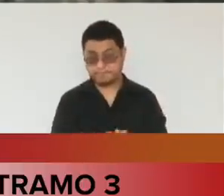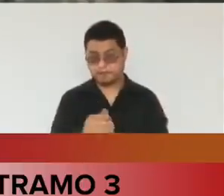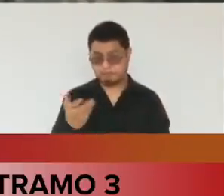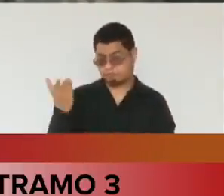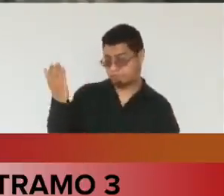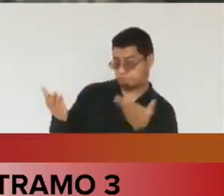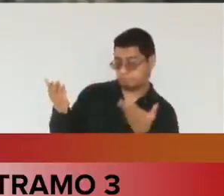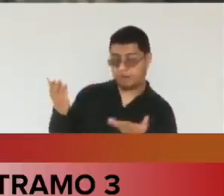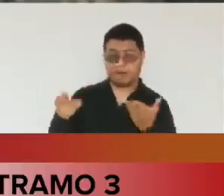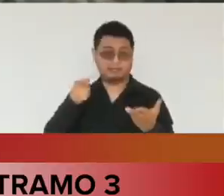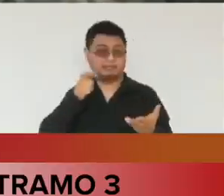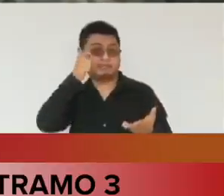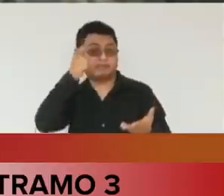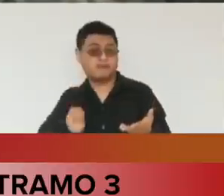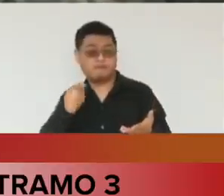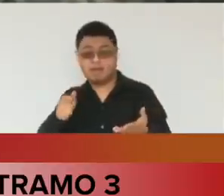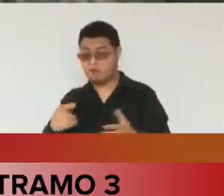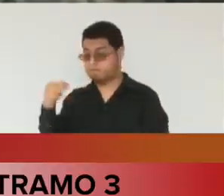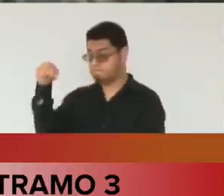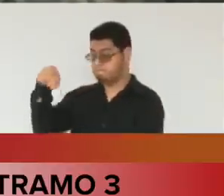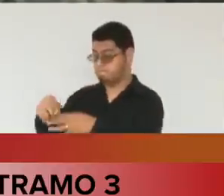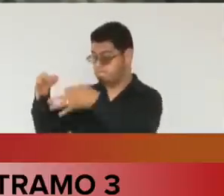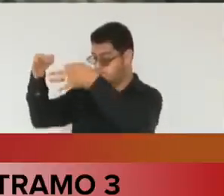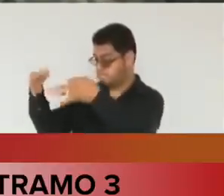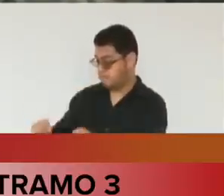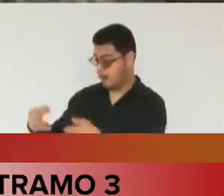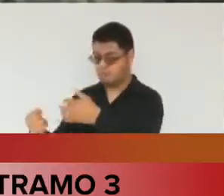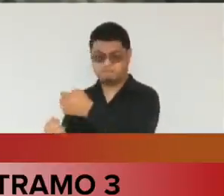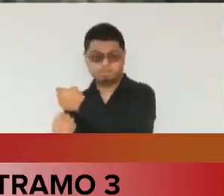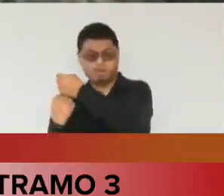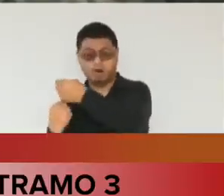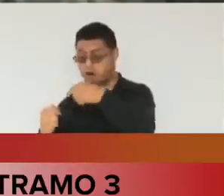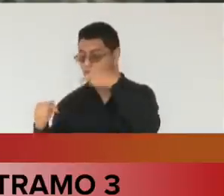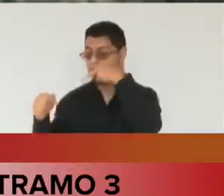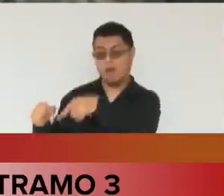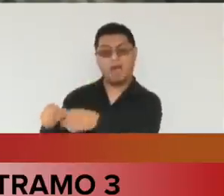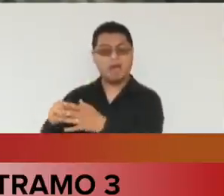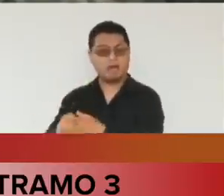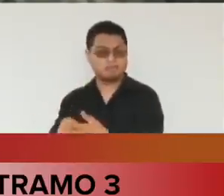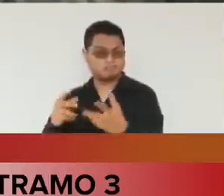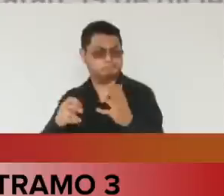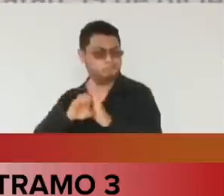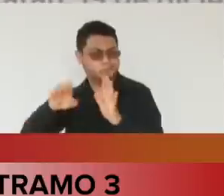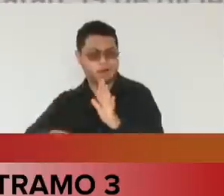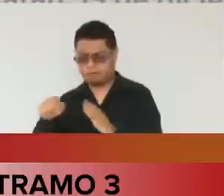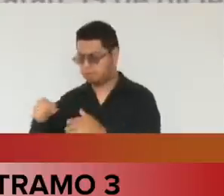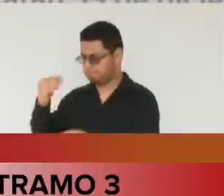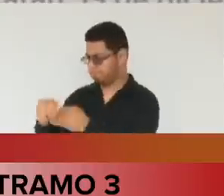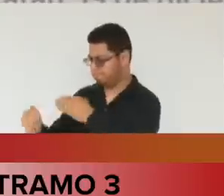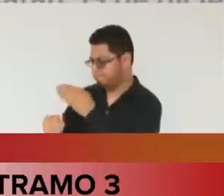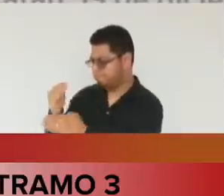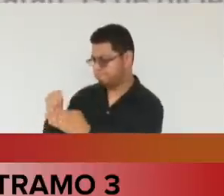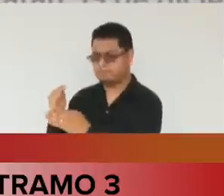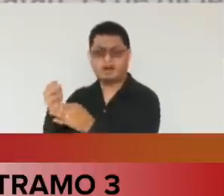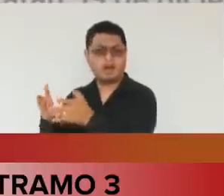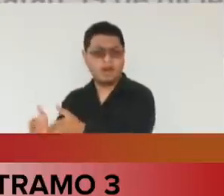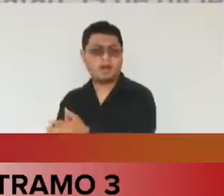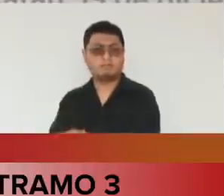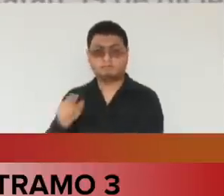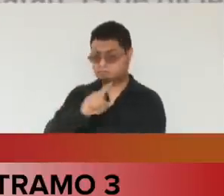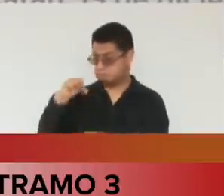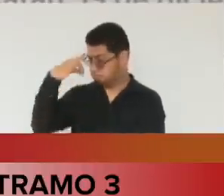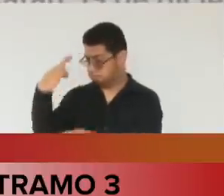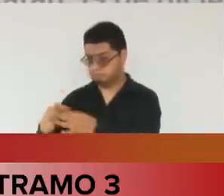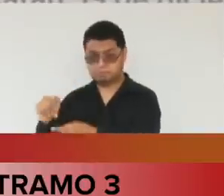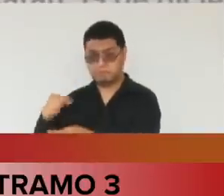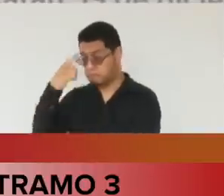características requiere de instalaciones fijas fundamentales como son las instalaciones de prefabricados. Se encuentra 100% terminada y preparada